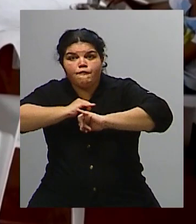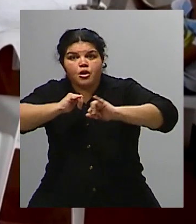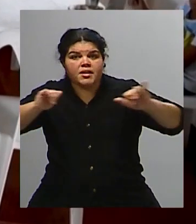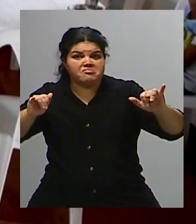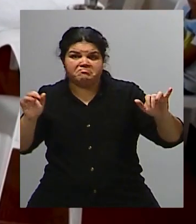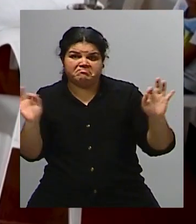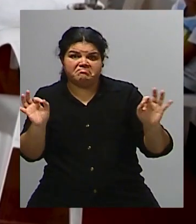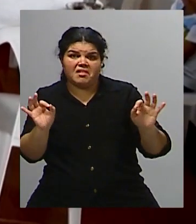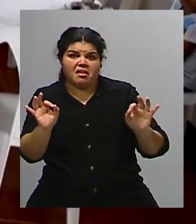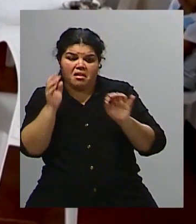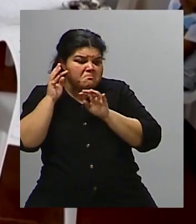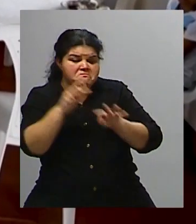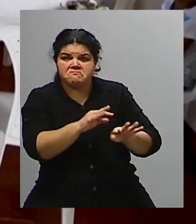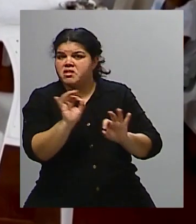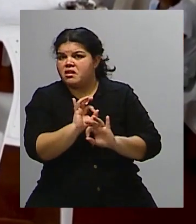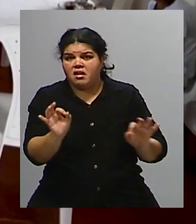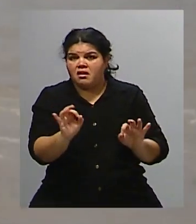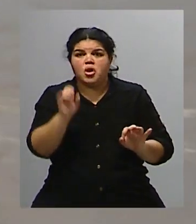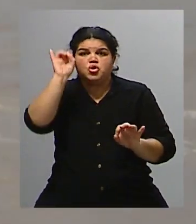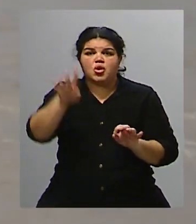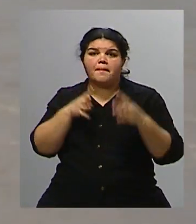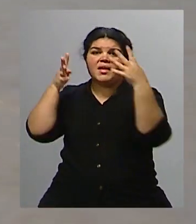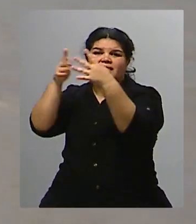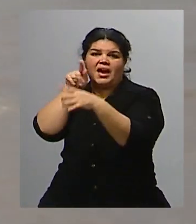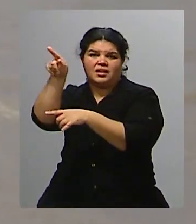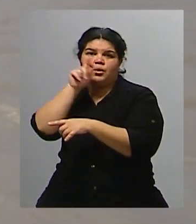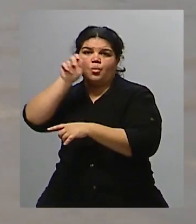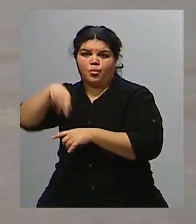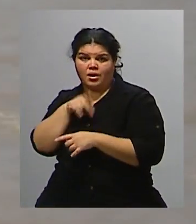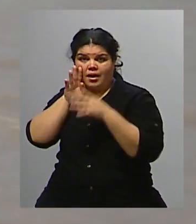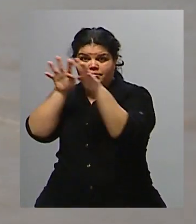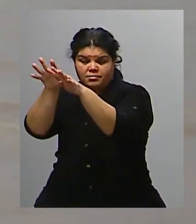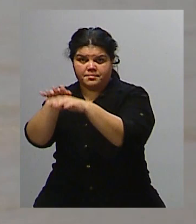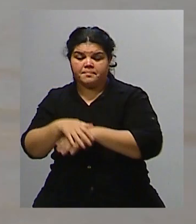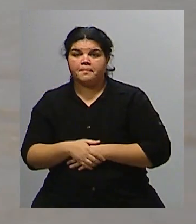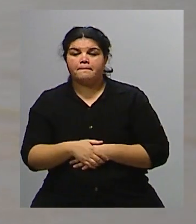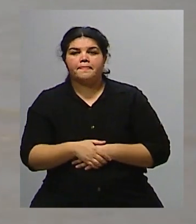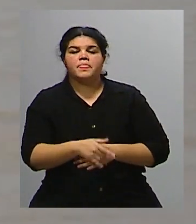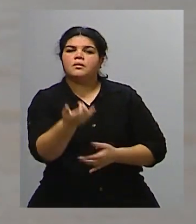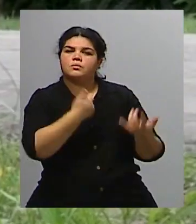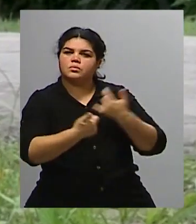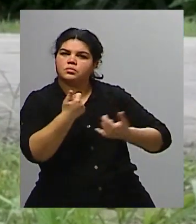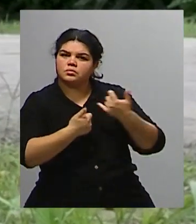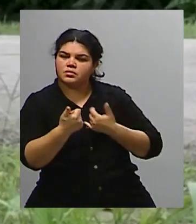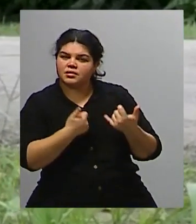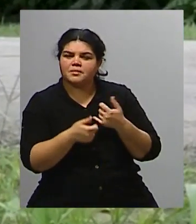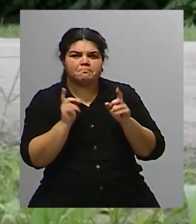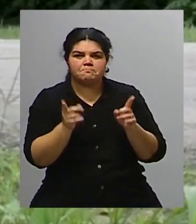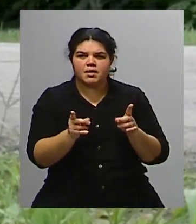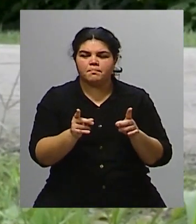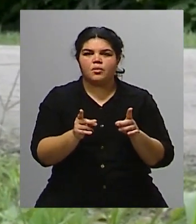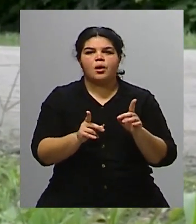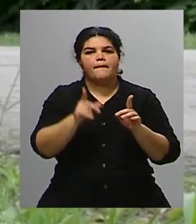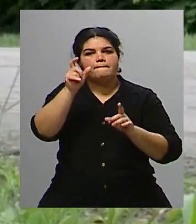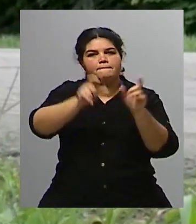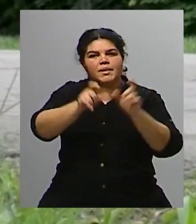muy bien que los ojos del mundo están puestos de otra manera y miran incluso de otra manera a aquellos que terminan siendo refugiados a